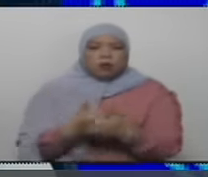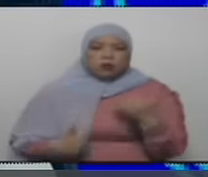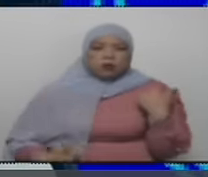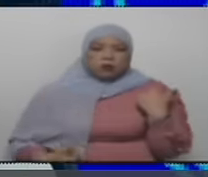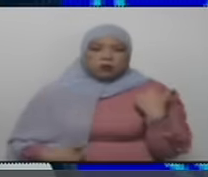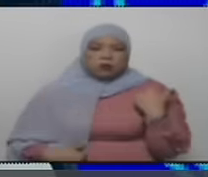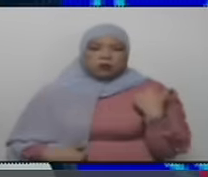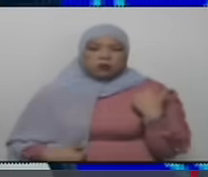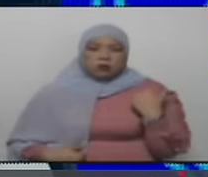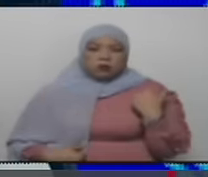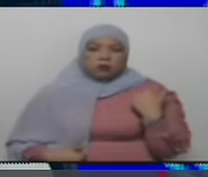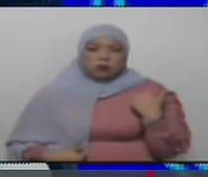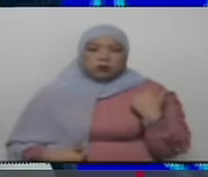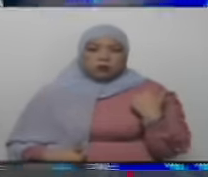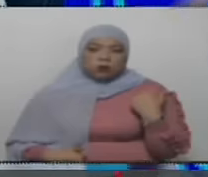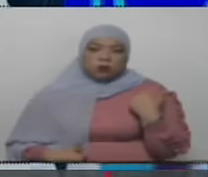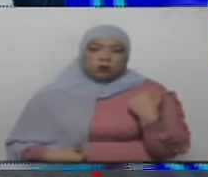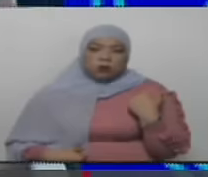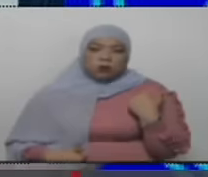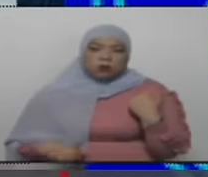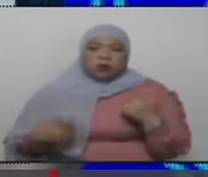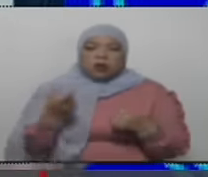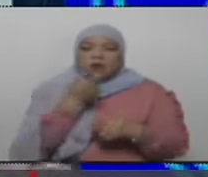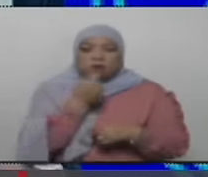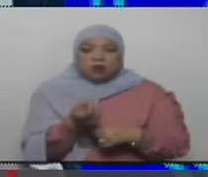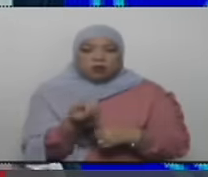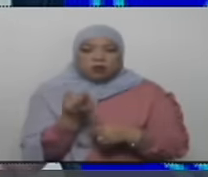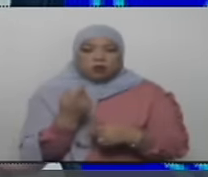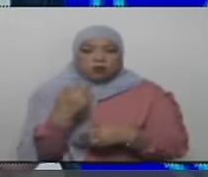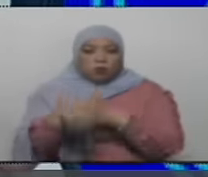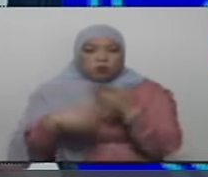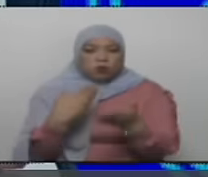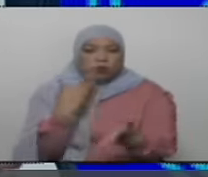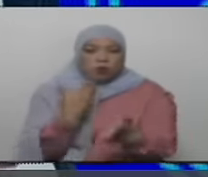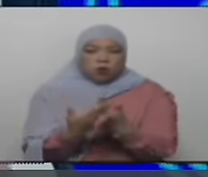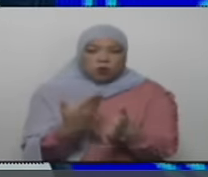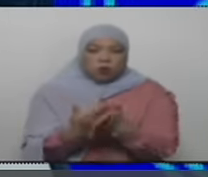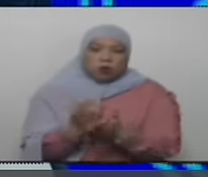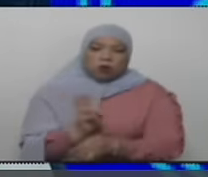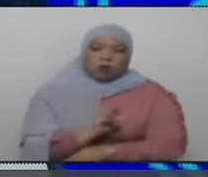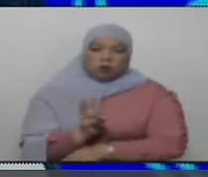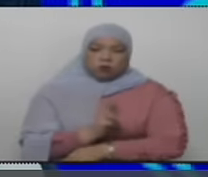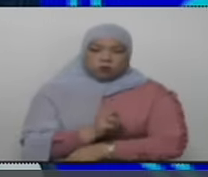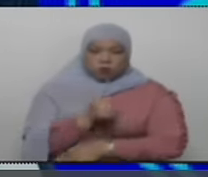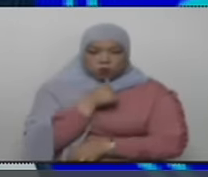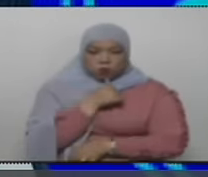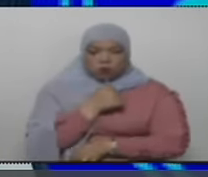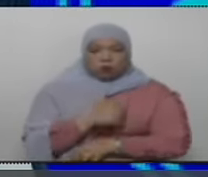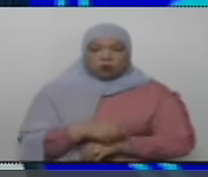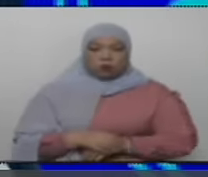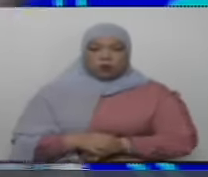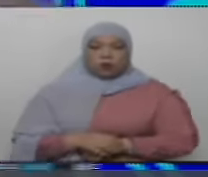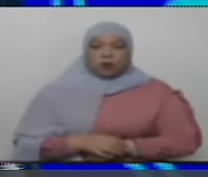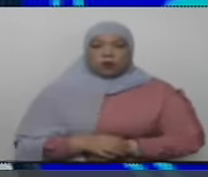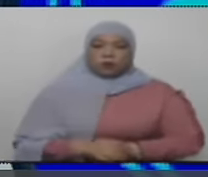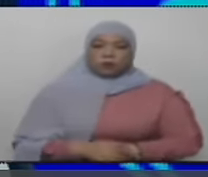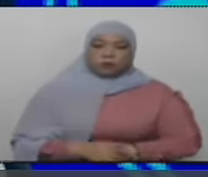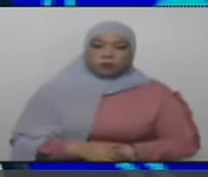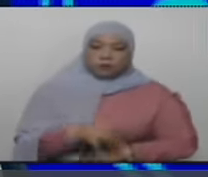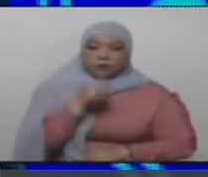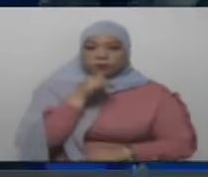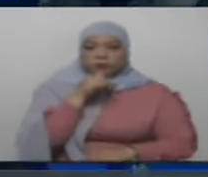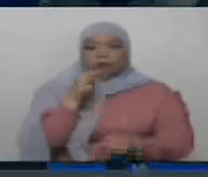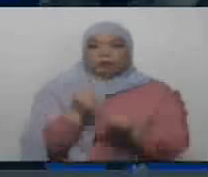si, ¿en qué fase de este plan se develó? ¿Y qué hubiese sucedido si esto